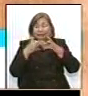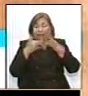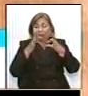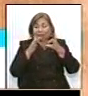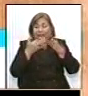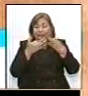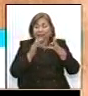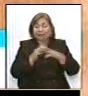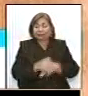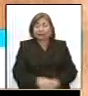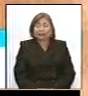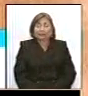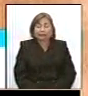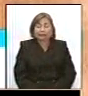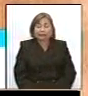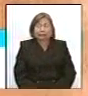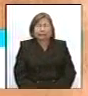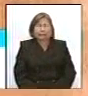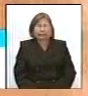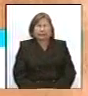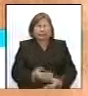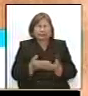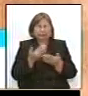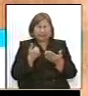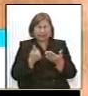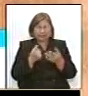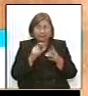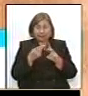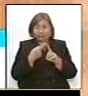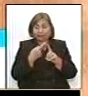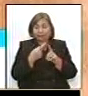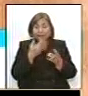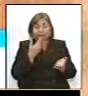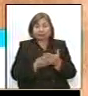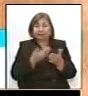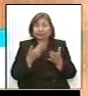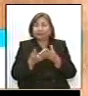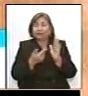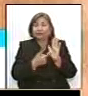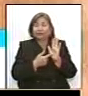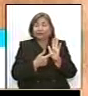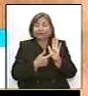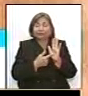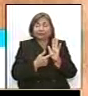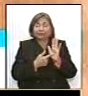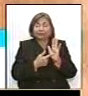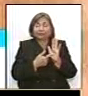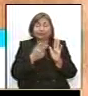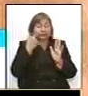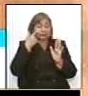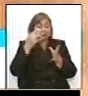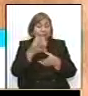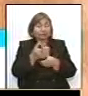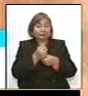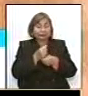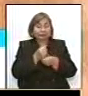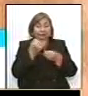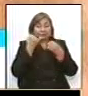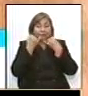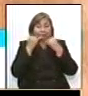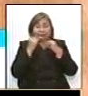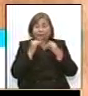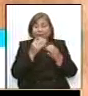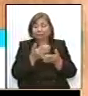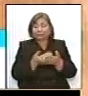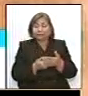Facebook, en primer lugar, se ha constatado. Hemos obtenido los informes de semana de